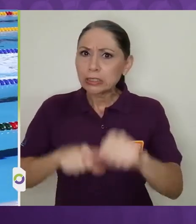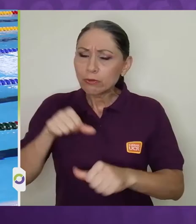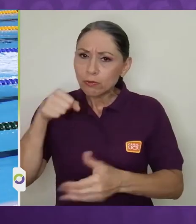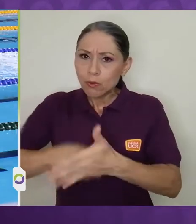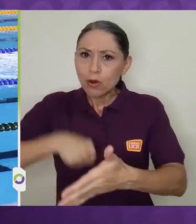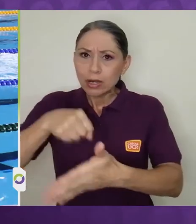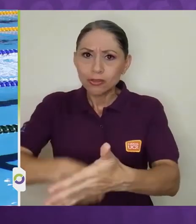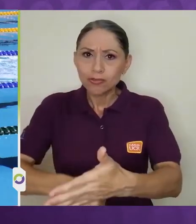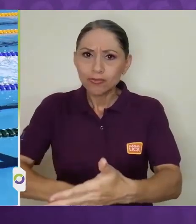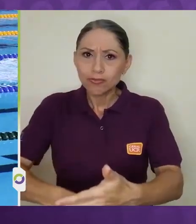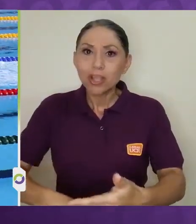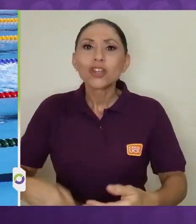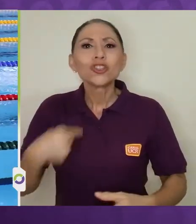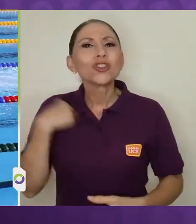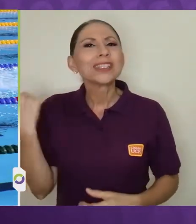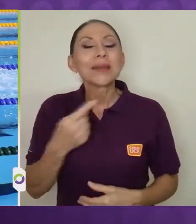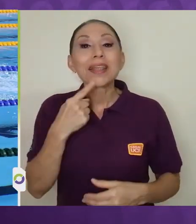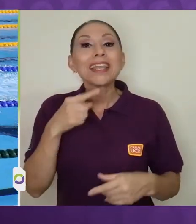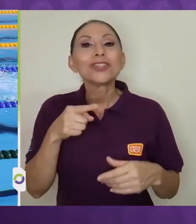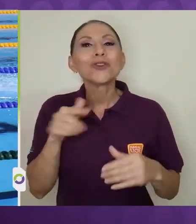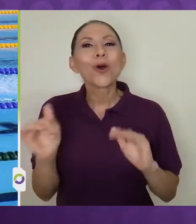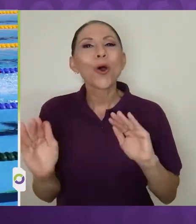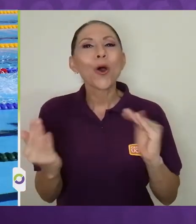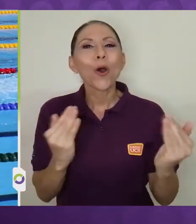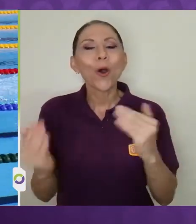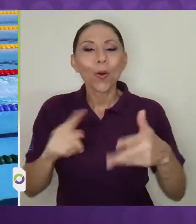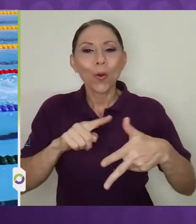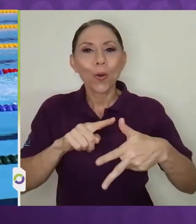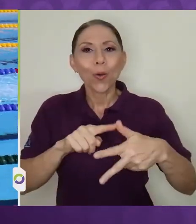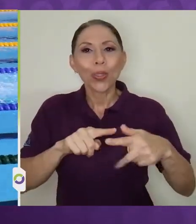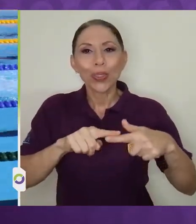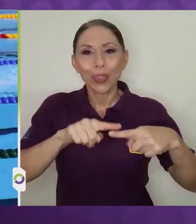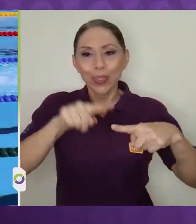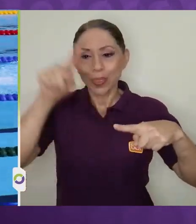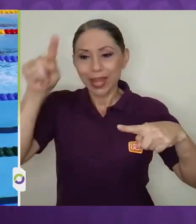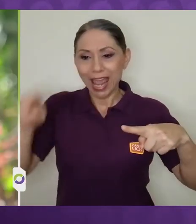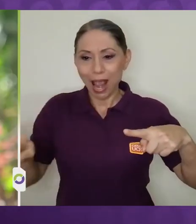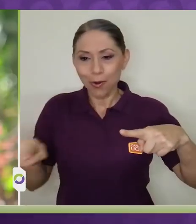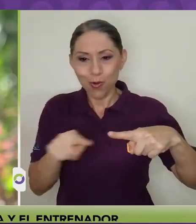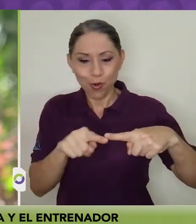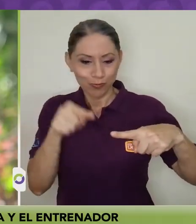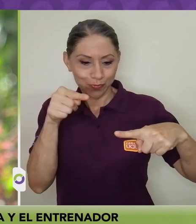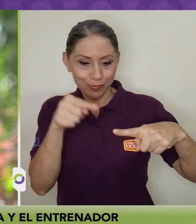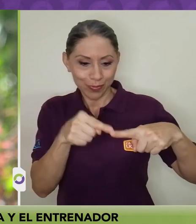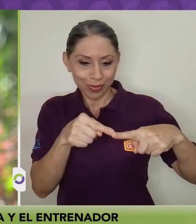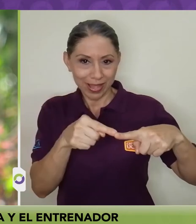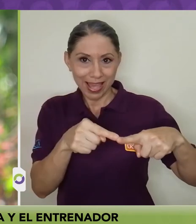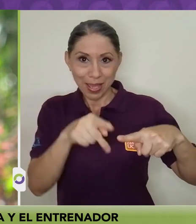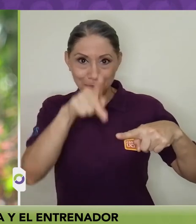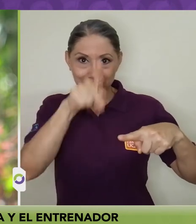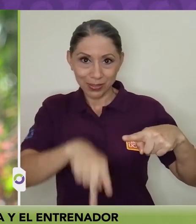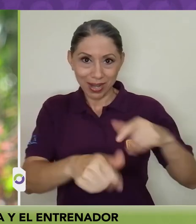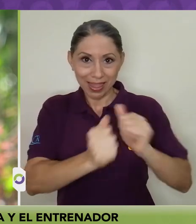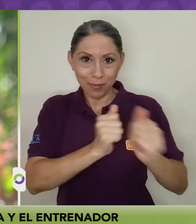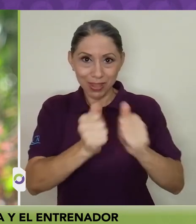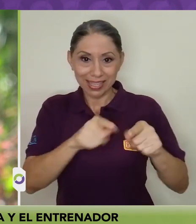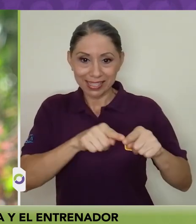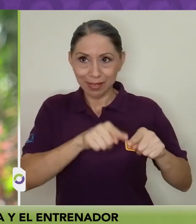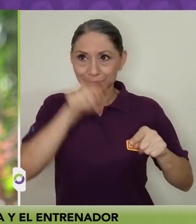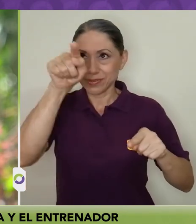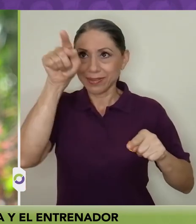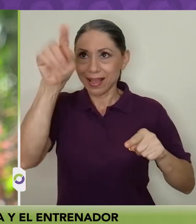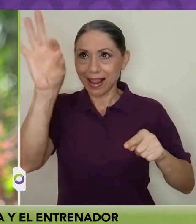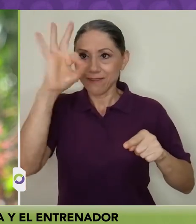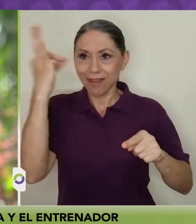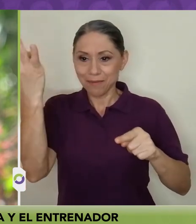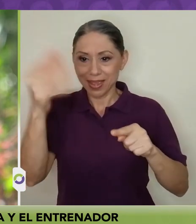esfuerzo. Y yo siempre lo he dicho que es un triángulo donde en una punta está el deportista, en la